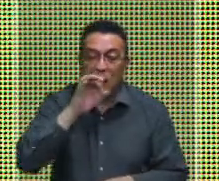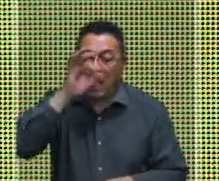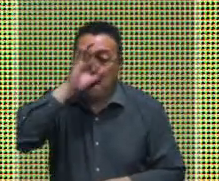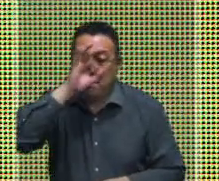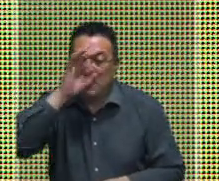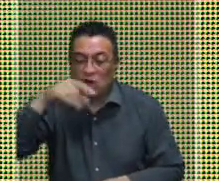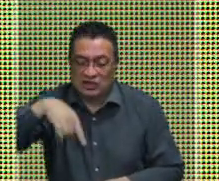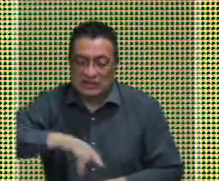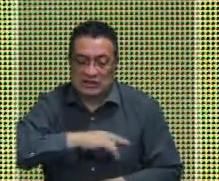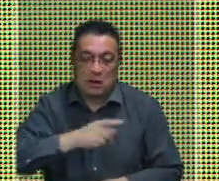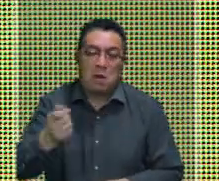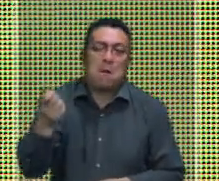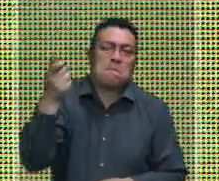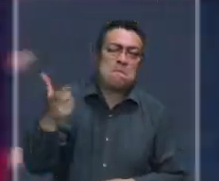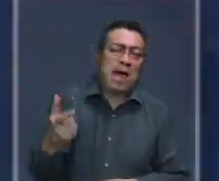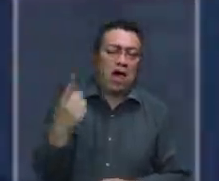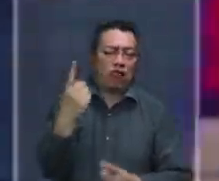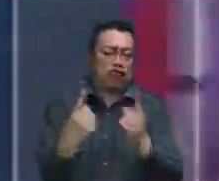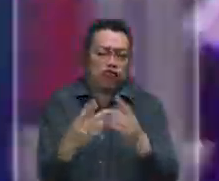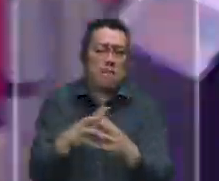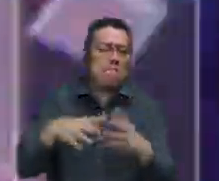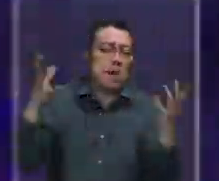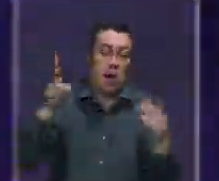más dinero y armas nucleares.